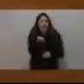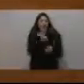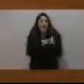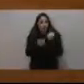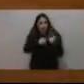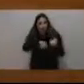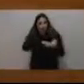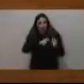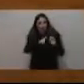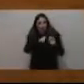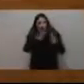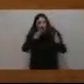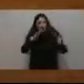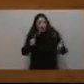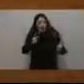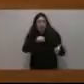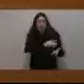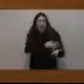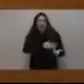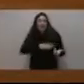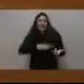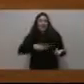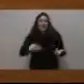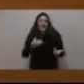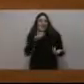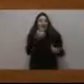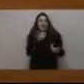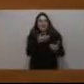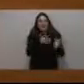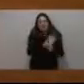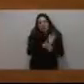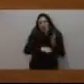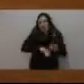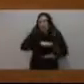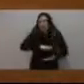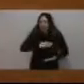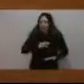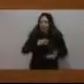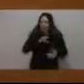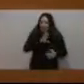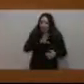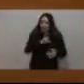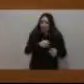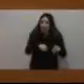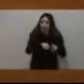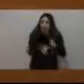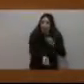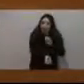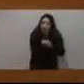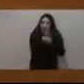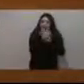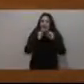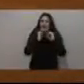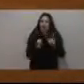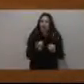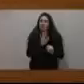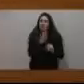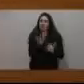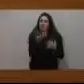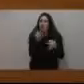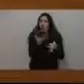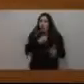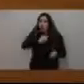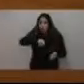española. Y queriendo conservar algo que es una potencia industrial de esta región, como es la generación de electricidad, era razonable que nosotros